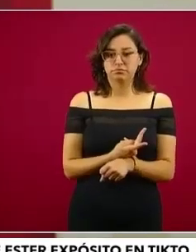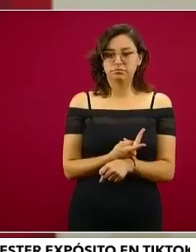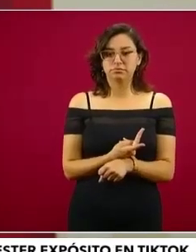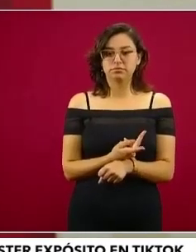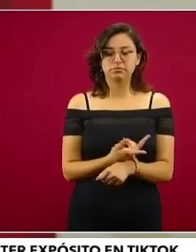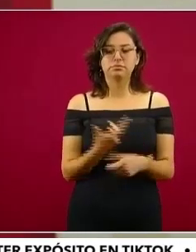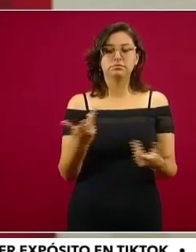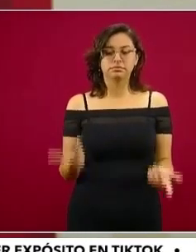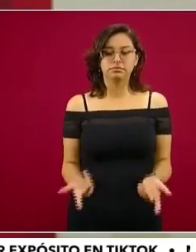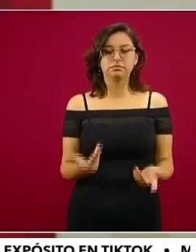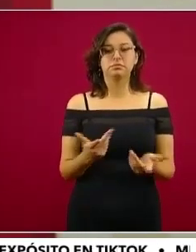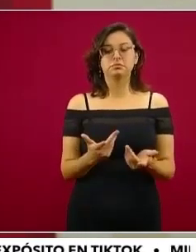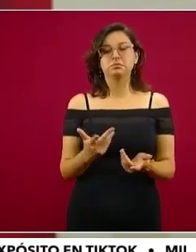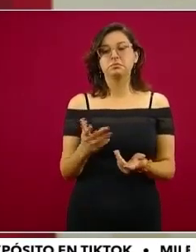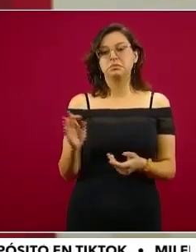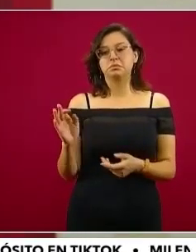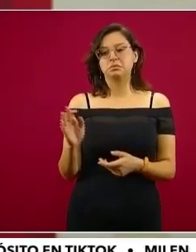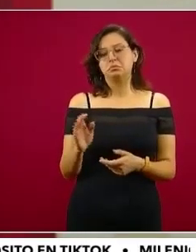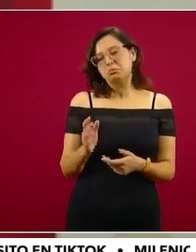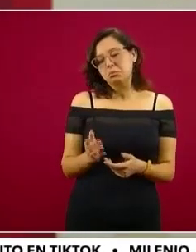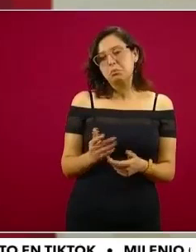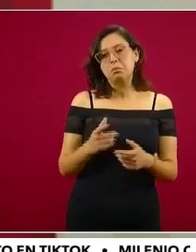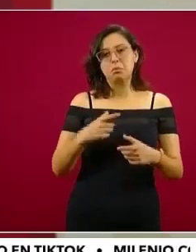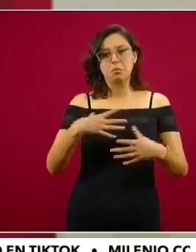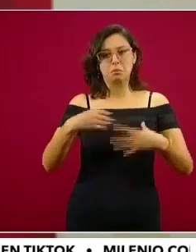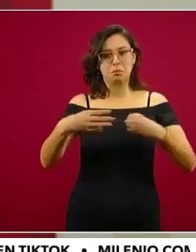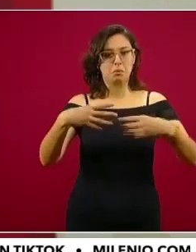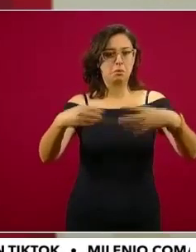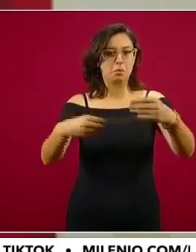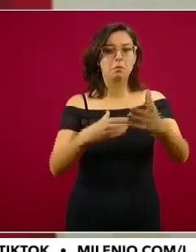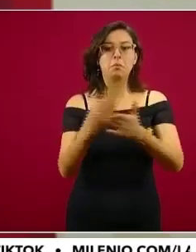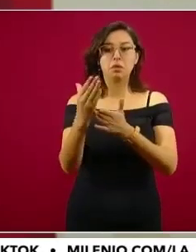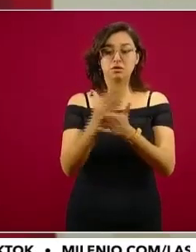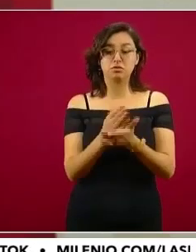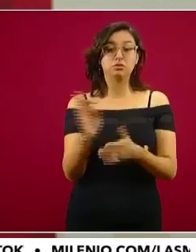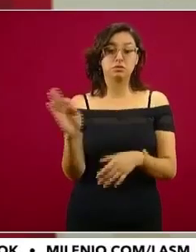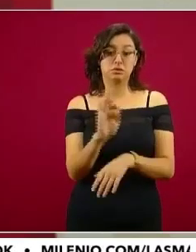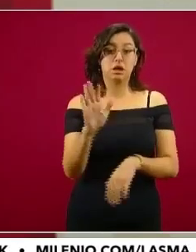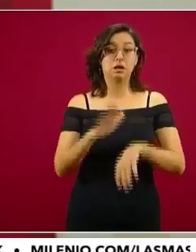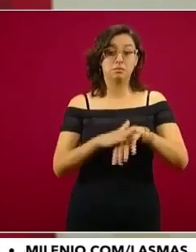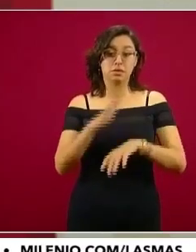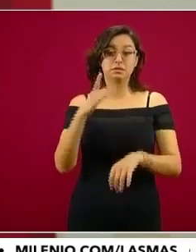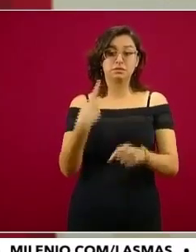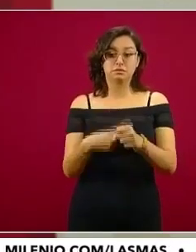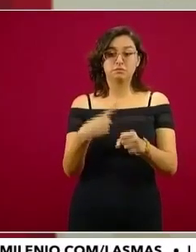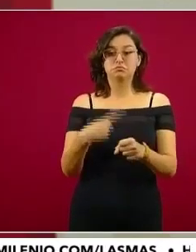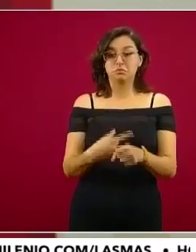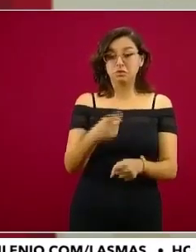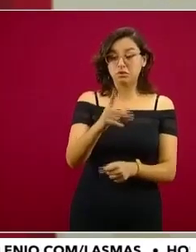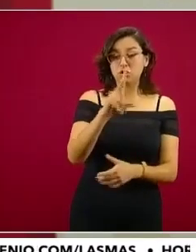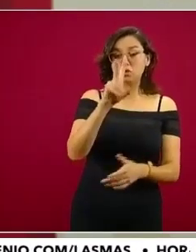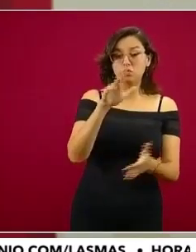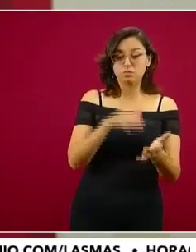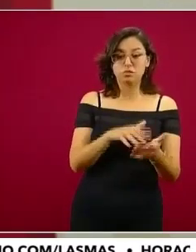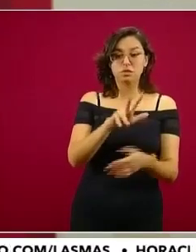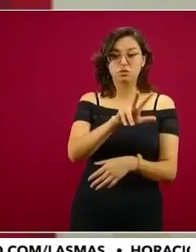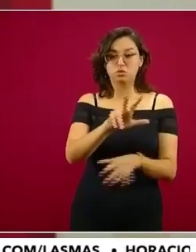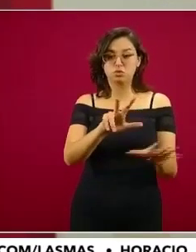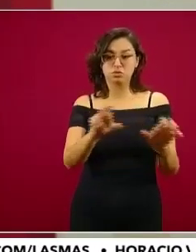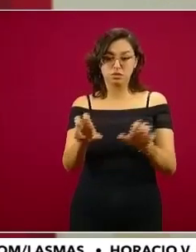considerar escenarios menos probables y un número mayor de casos, cerca de 2.800, o sea, 1.000